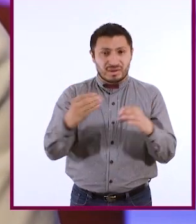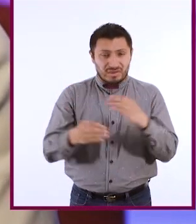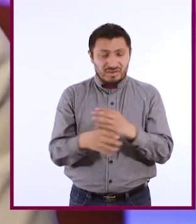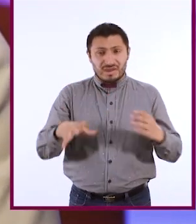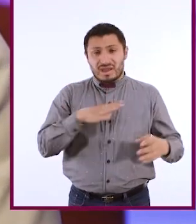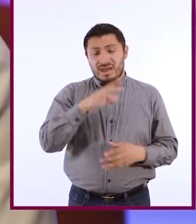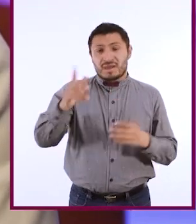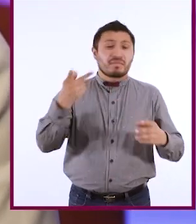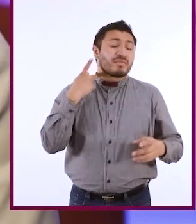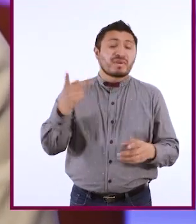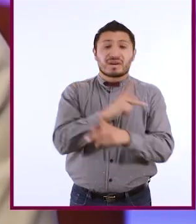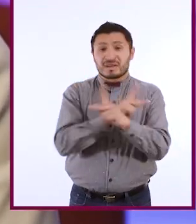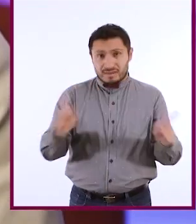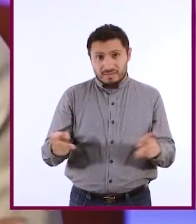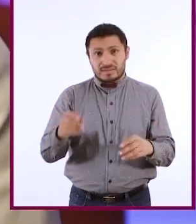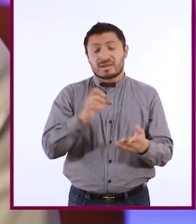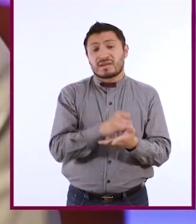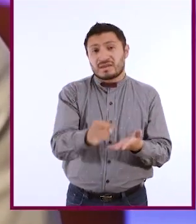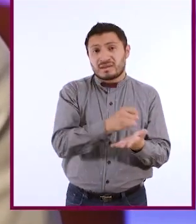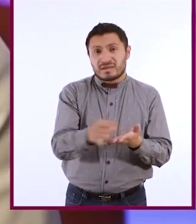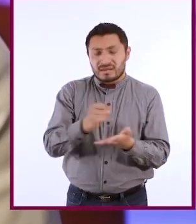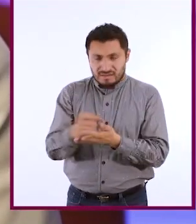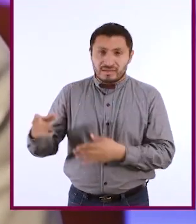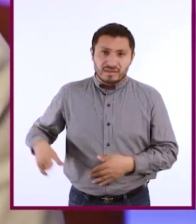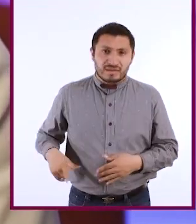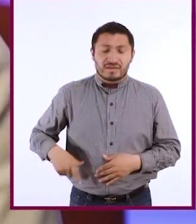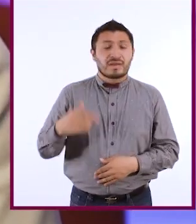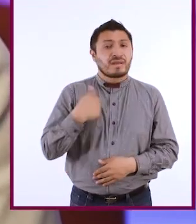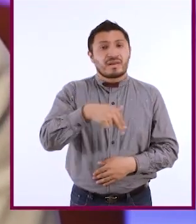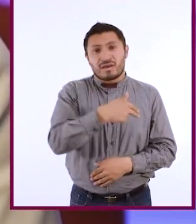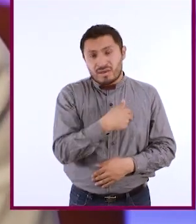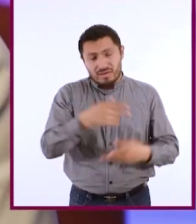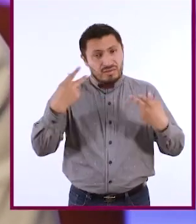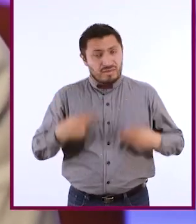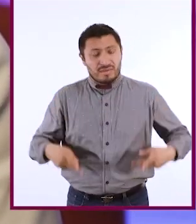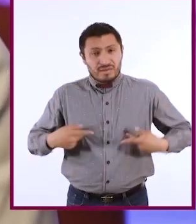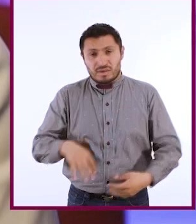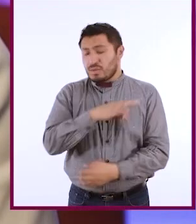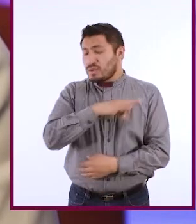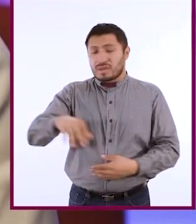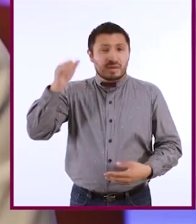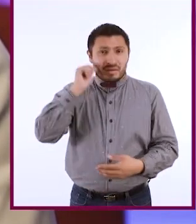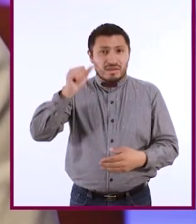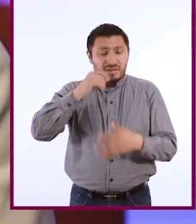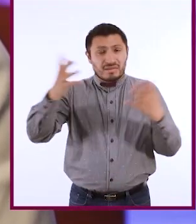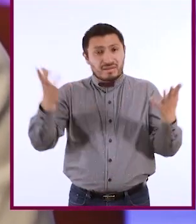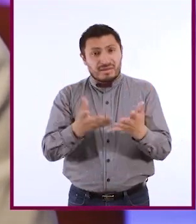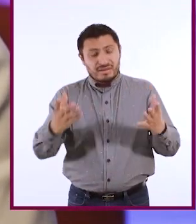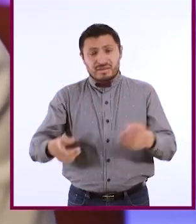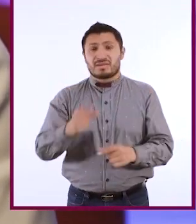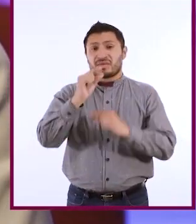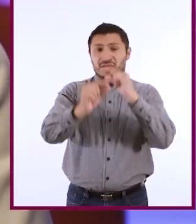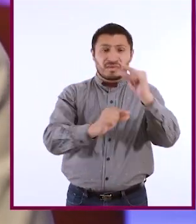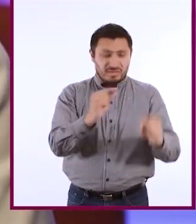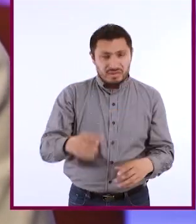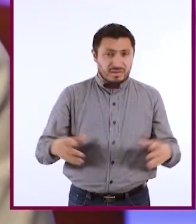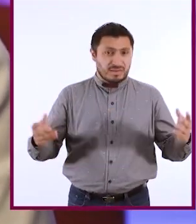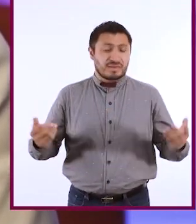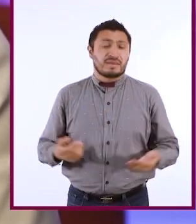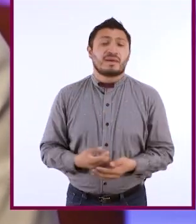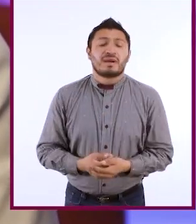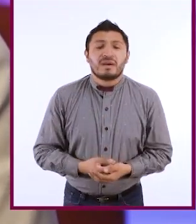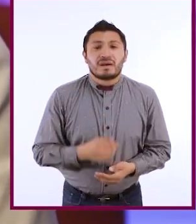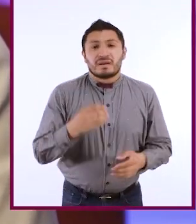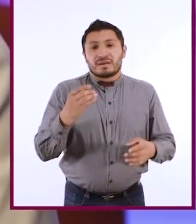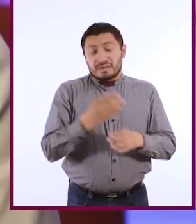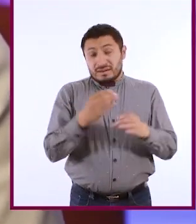de las políticas públicas, de decisiones gubernamentales, nosotras y nosotros podemos siempre llevar a cabo pequeñas pero contundentes acciones.